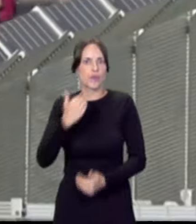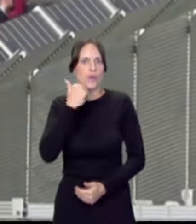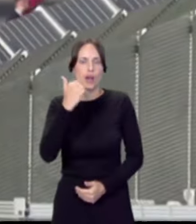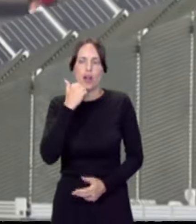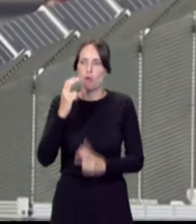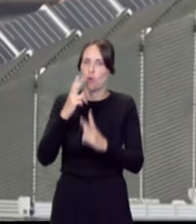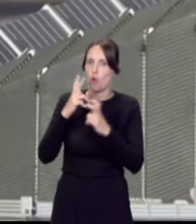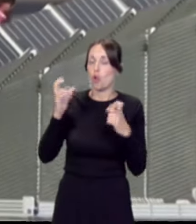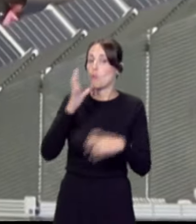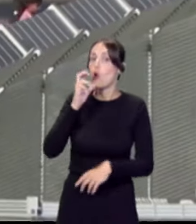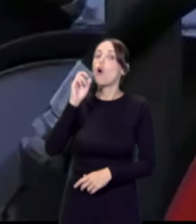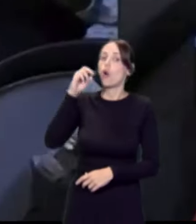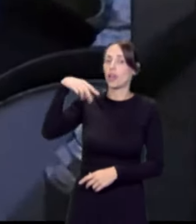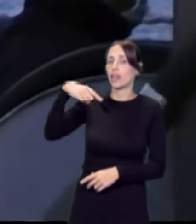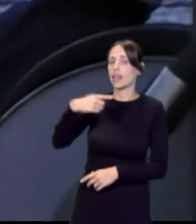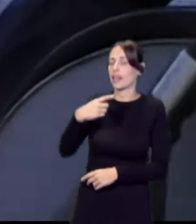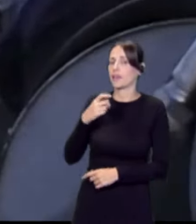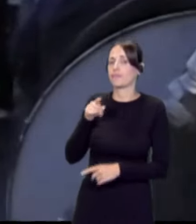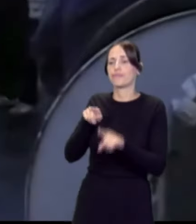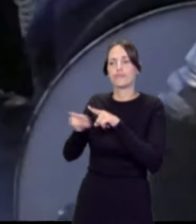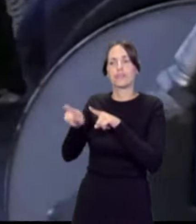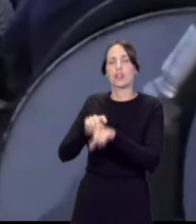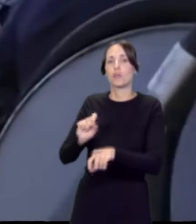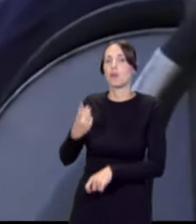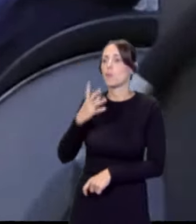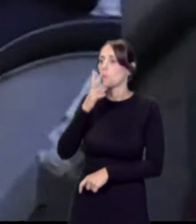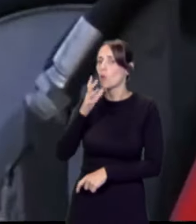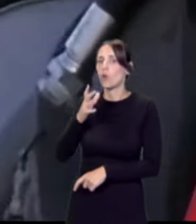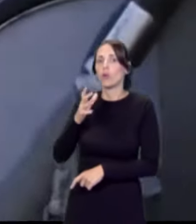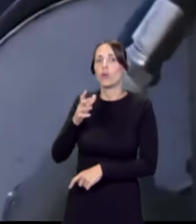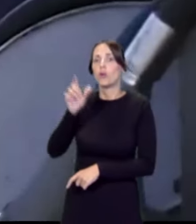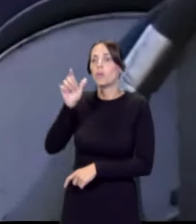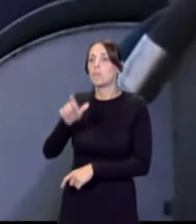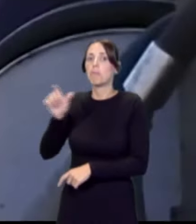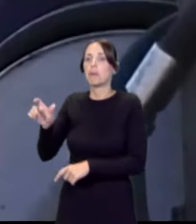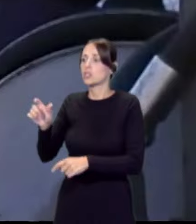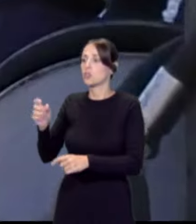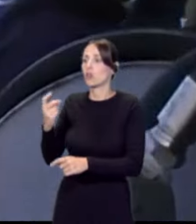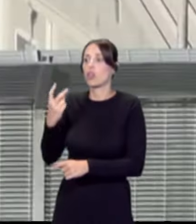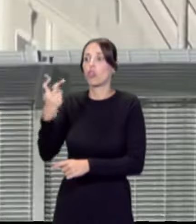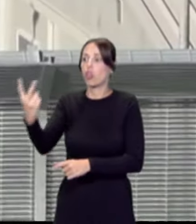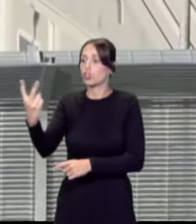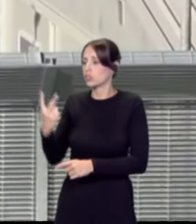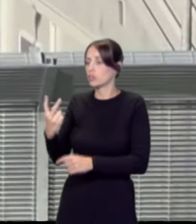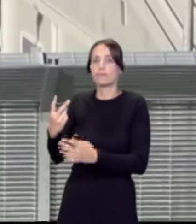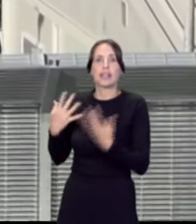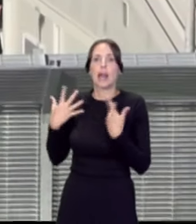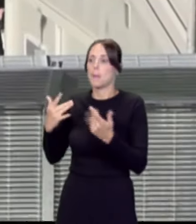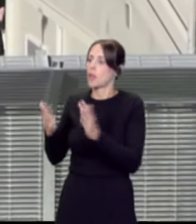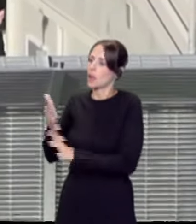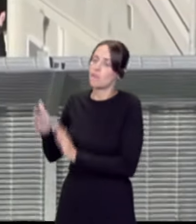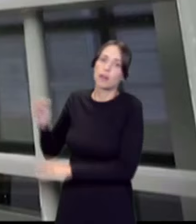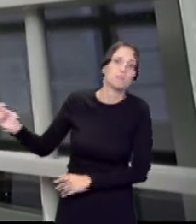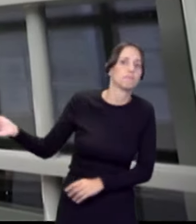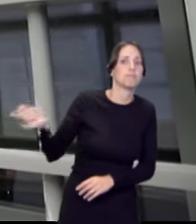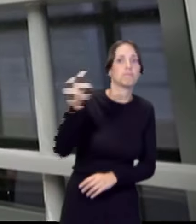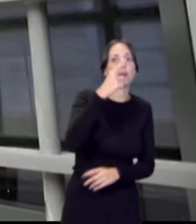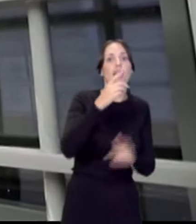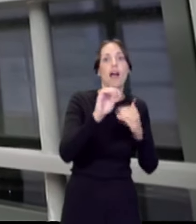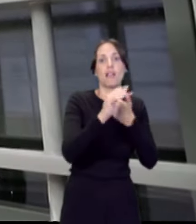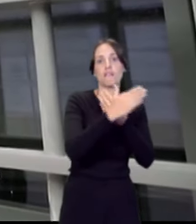las ONGs, la selección apresurada de 2 migrantes en alta mar. El resto ha estrenado las